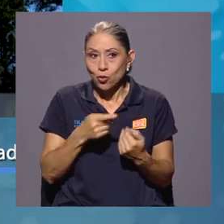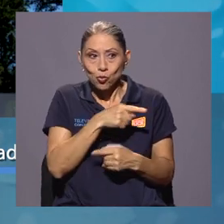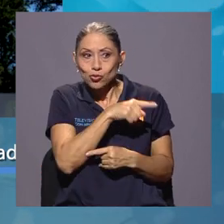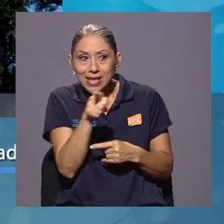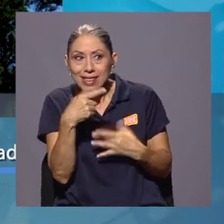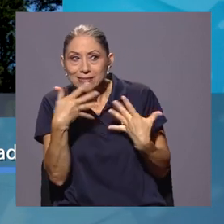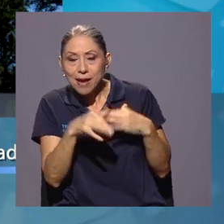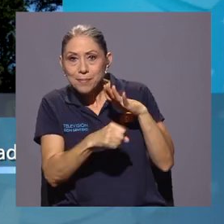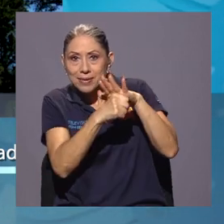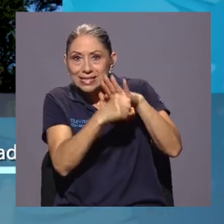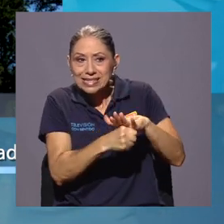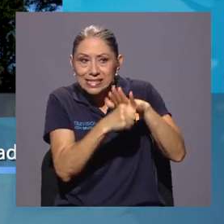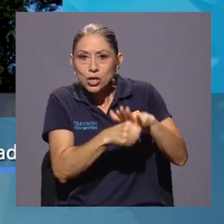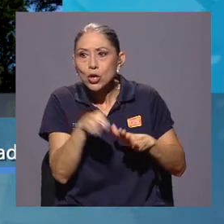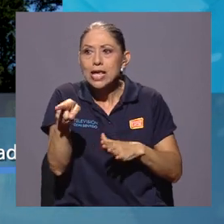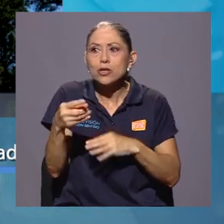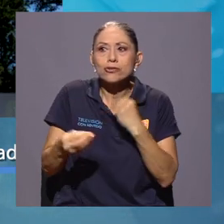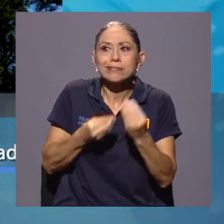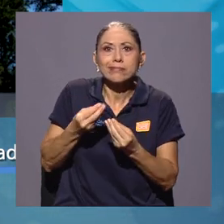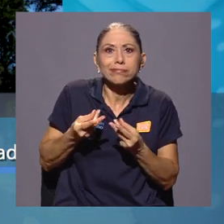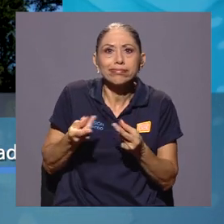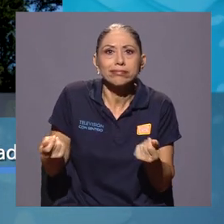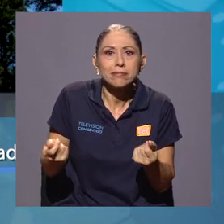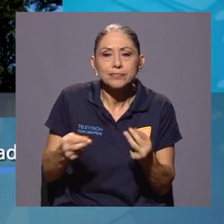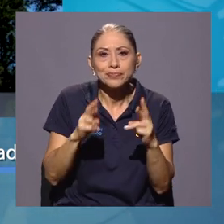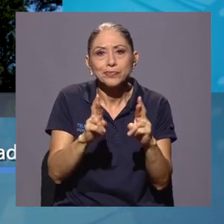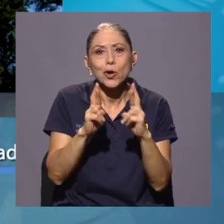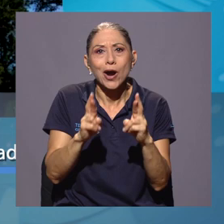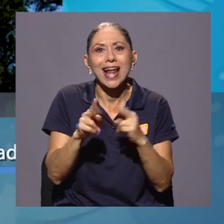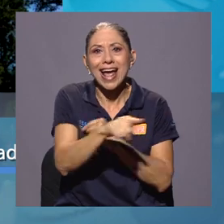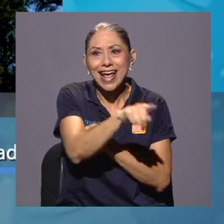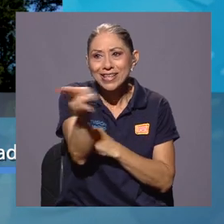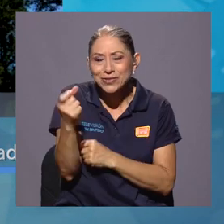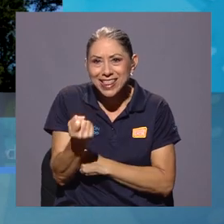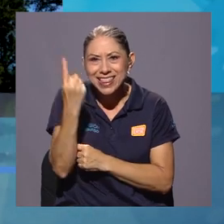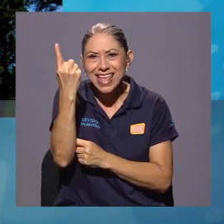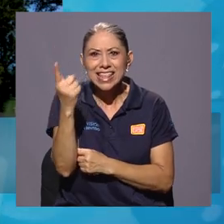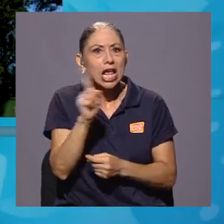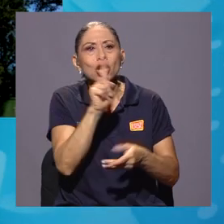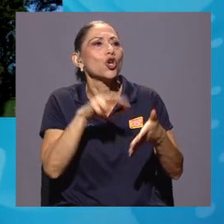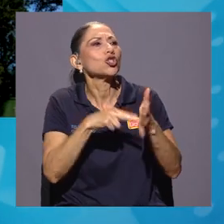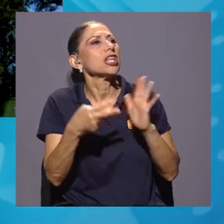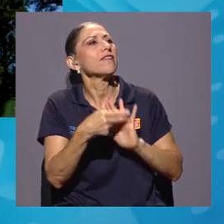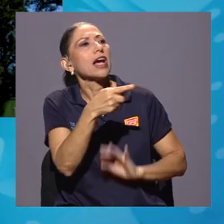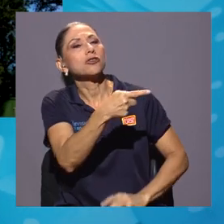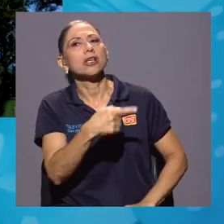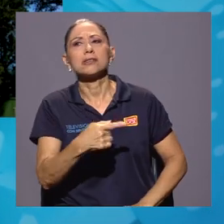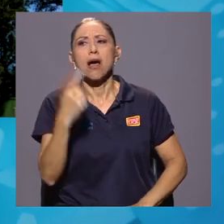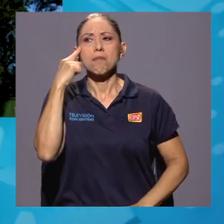la presión que ustedes están haciendo, ojalá le quede muy claro a todo el mundo que no es que ustedes egoístamente